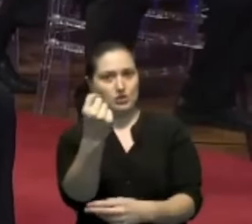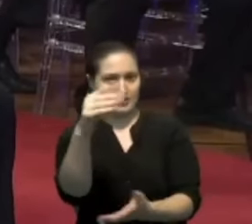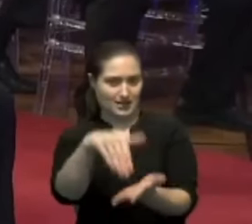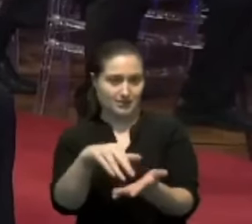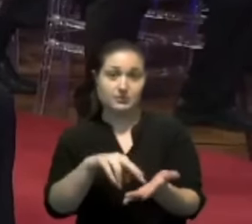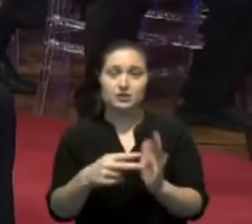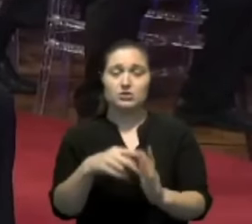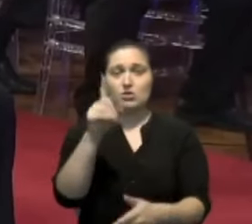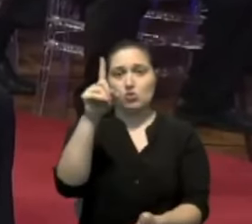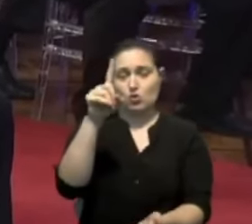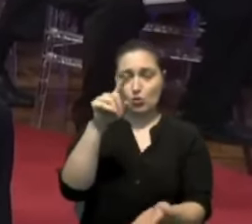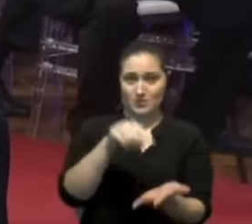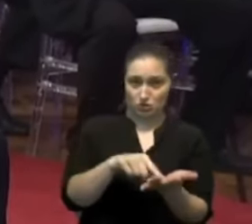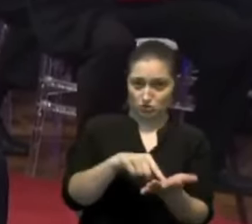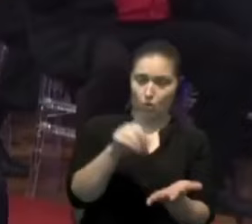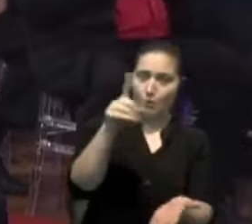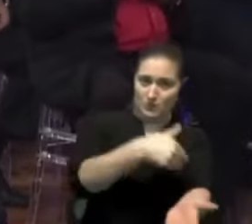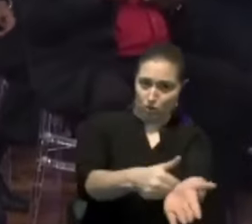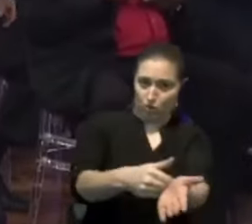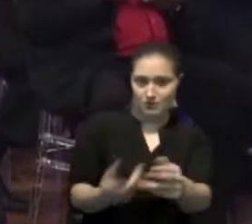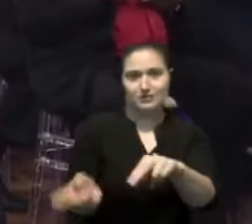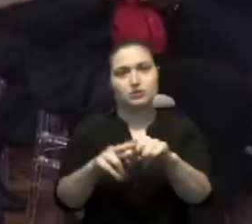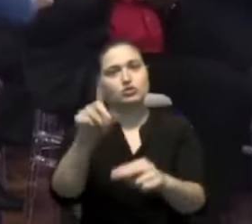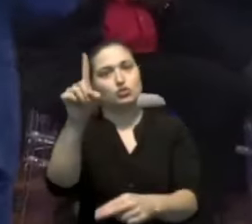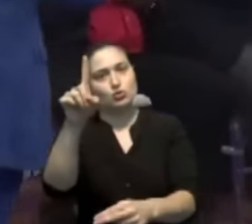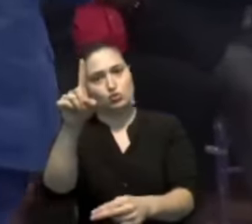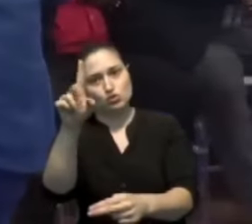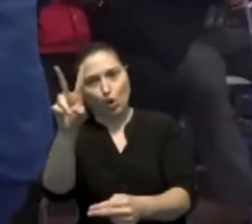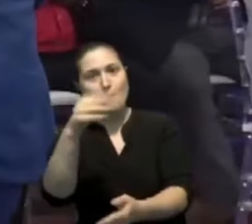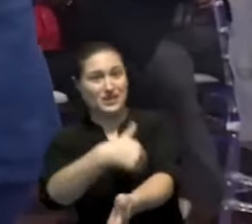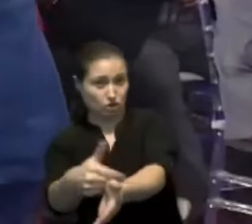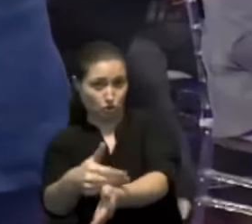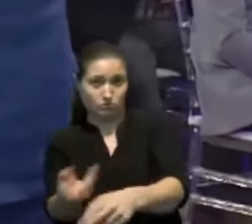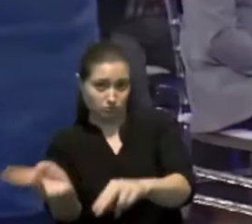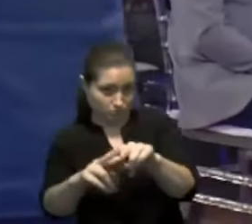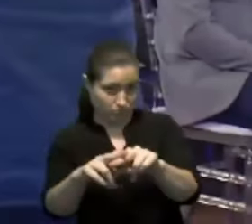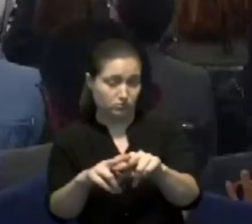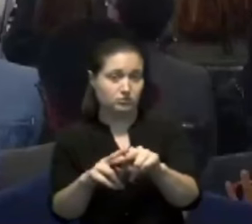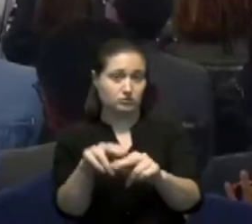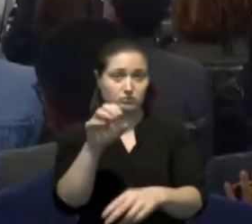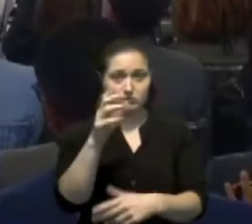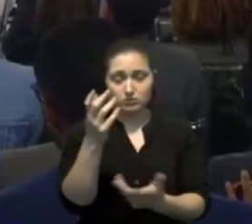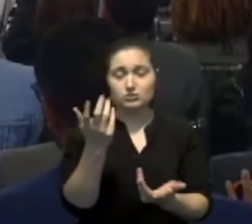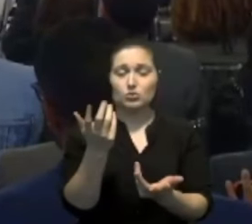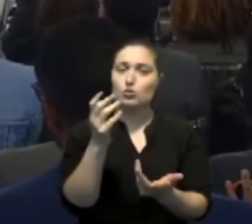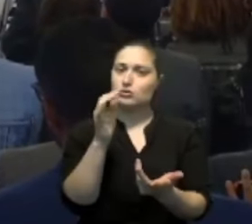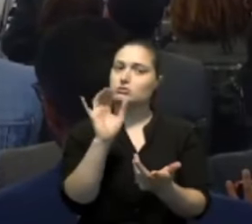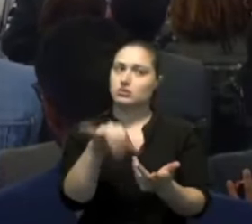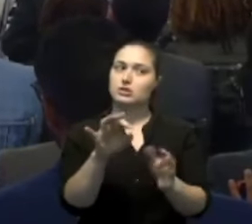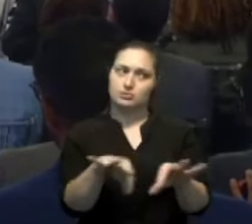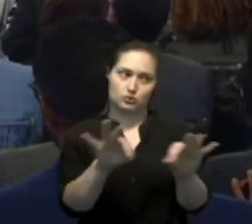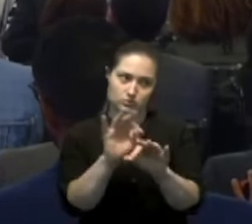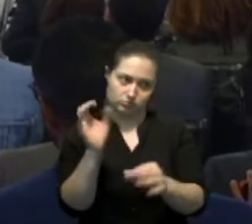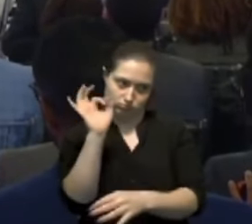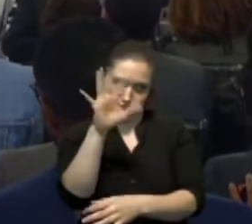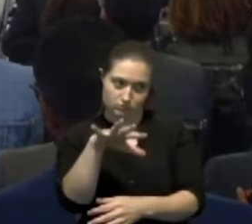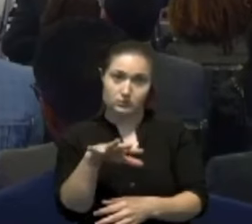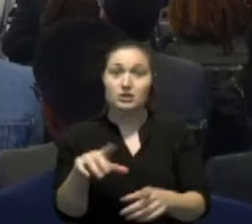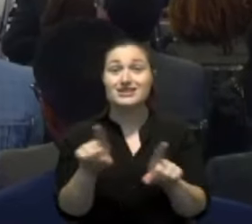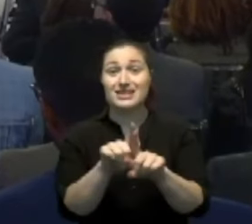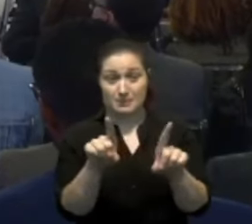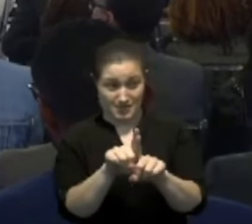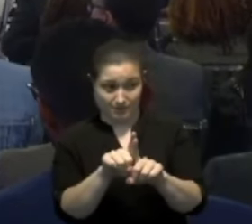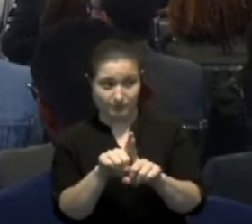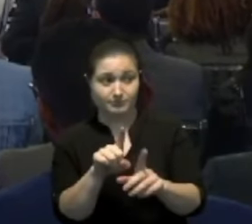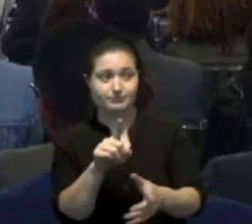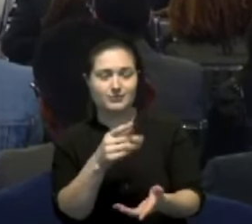medent millon certur tamb important que se han hecho otra cosa importantísima graci